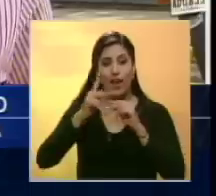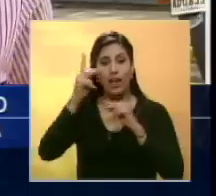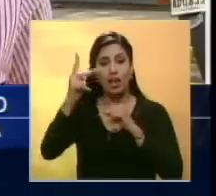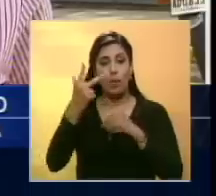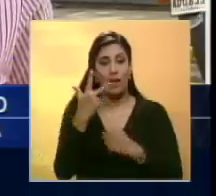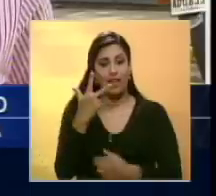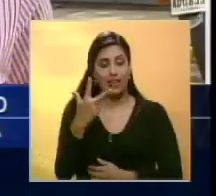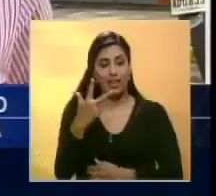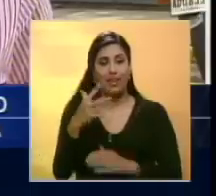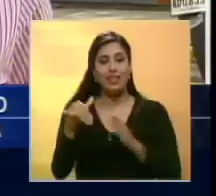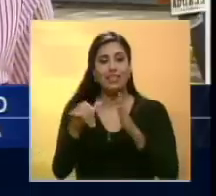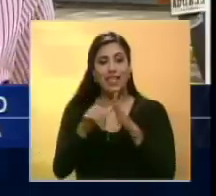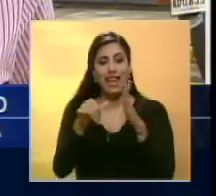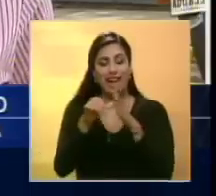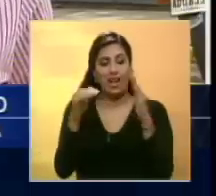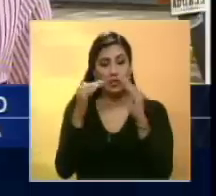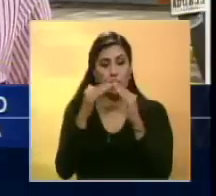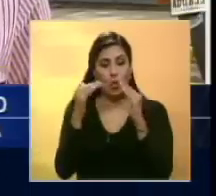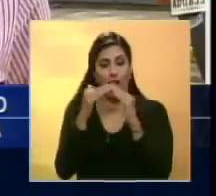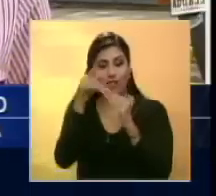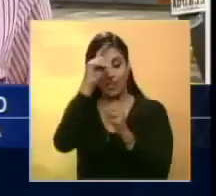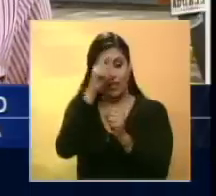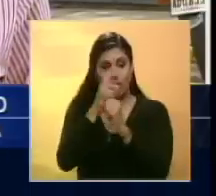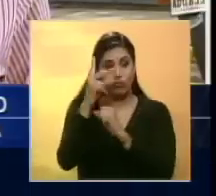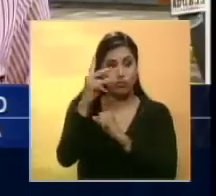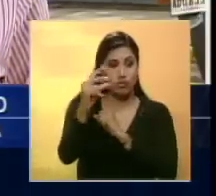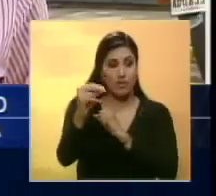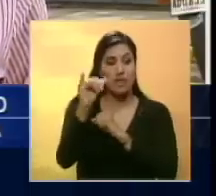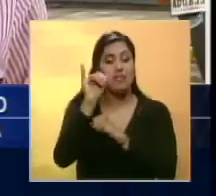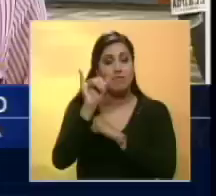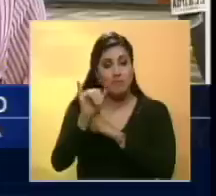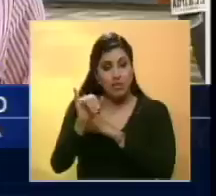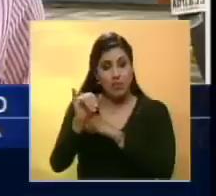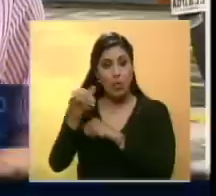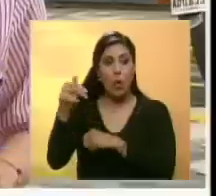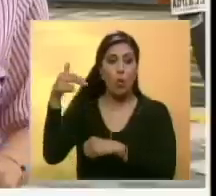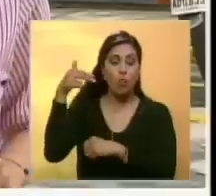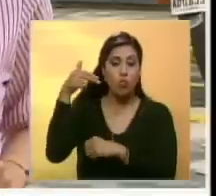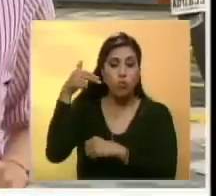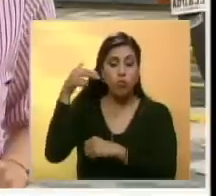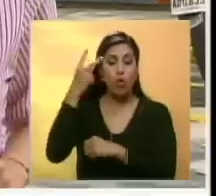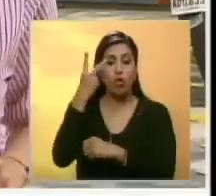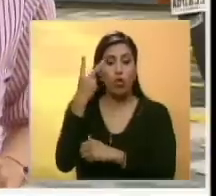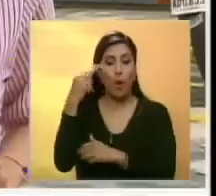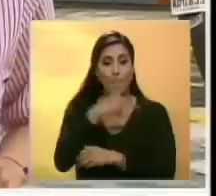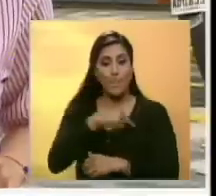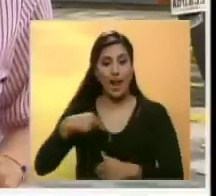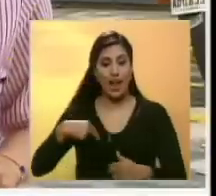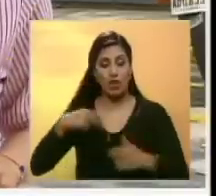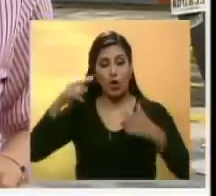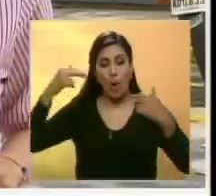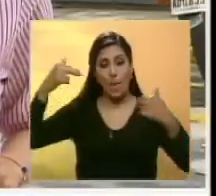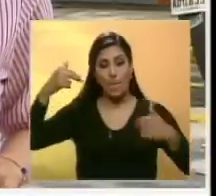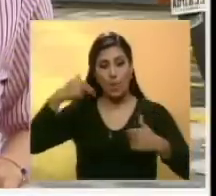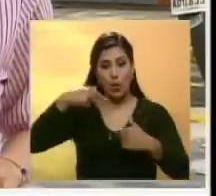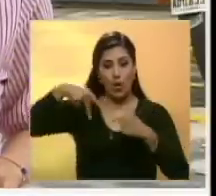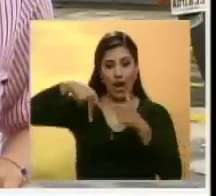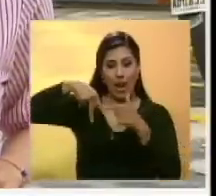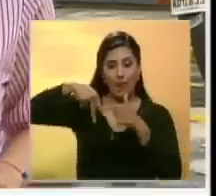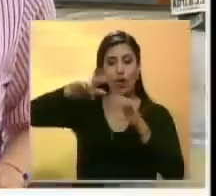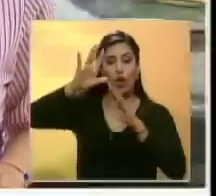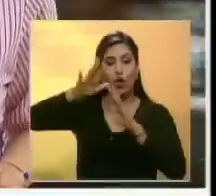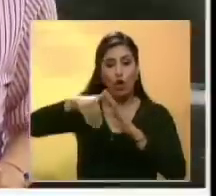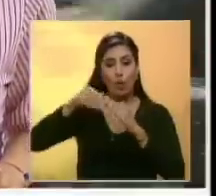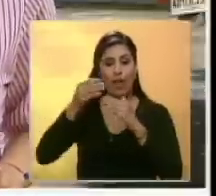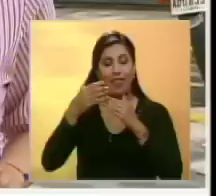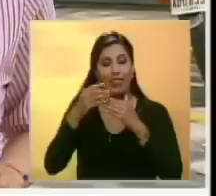Junquito, a pocas cuadras de su casa cuando llegaba de su trabajo. Él mismo fue sometido por dos delincuentes que le dispararon en la pierna, le robaron su